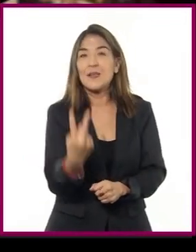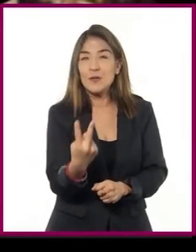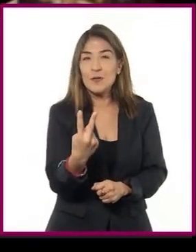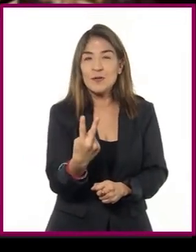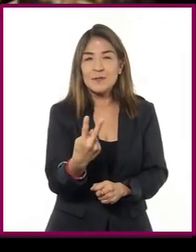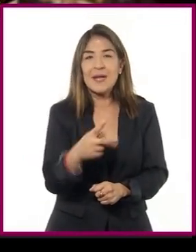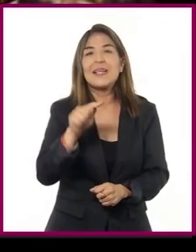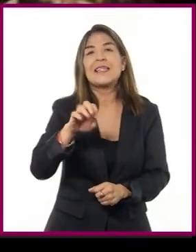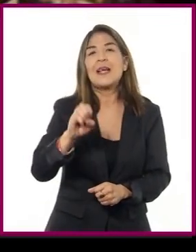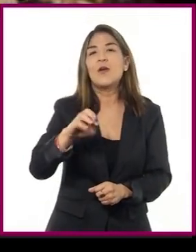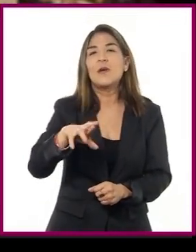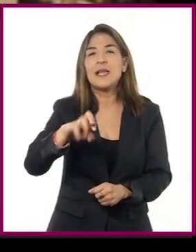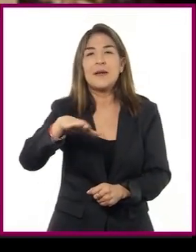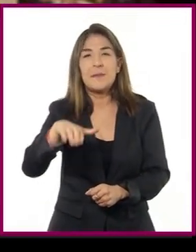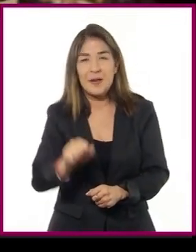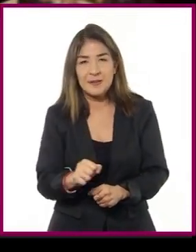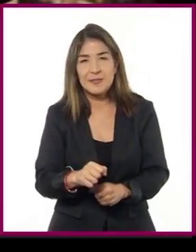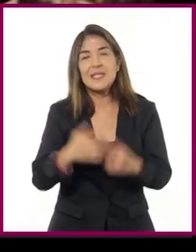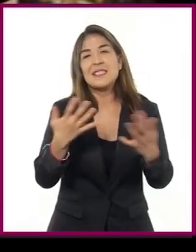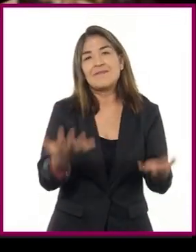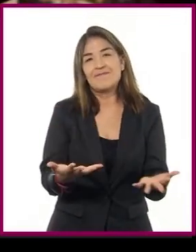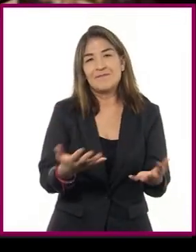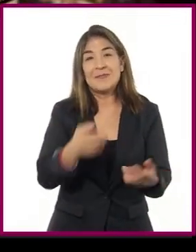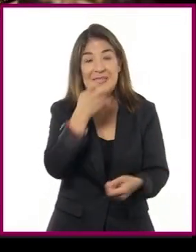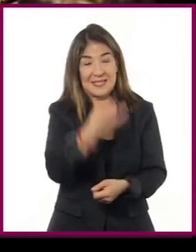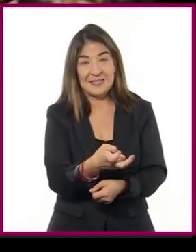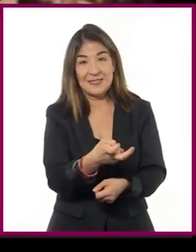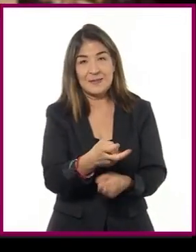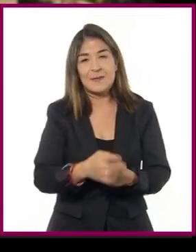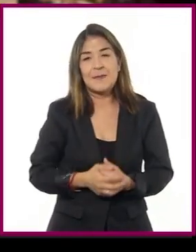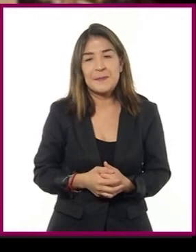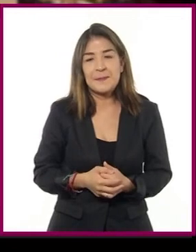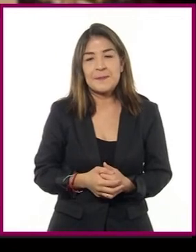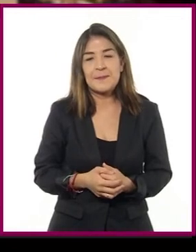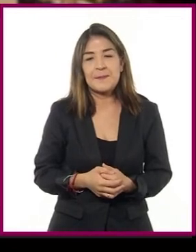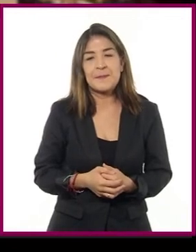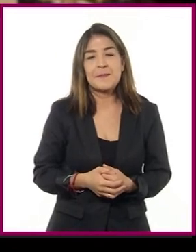372 teoremas. Y bueno, con esto